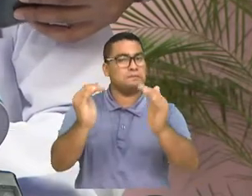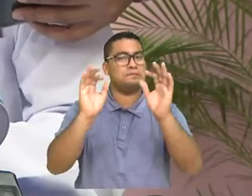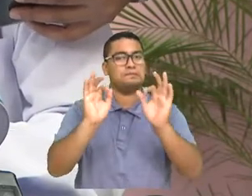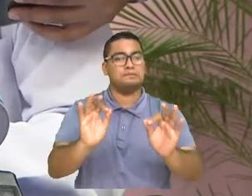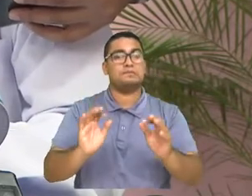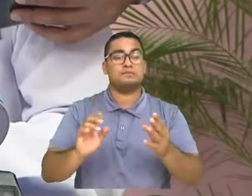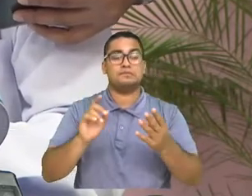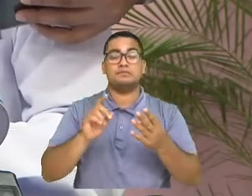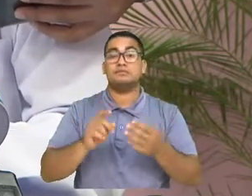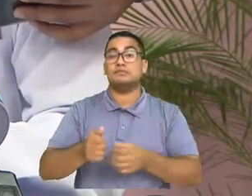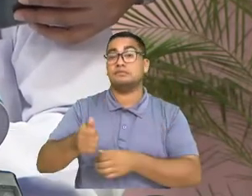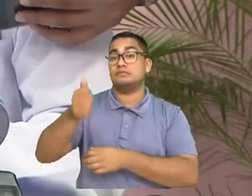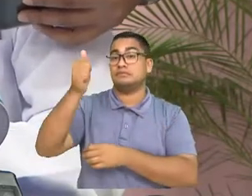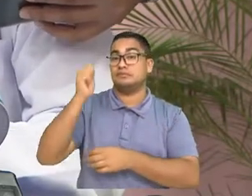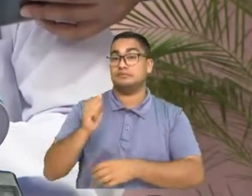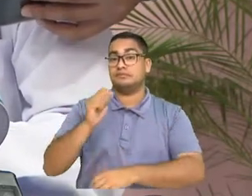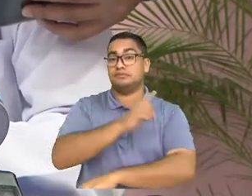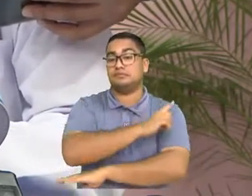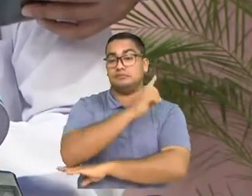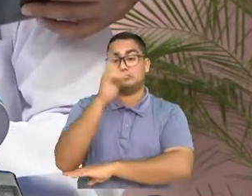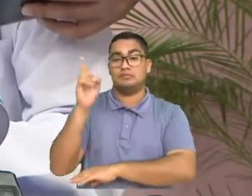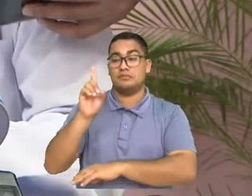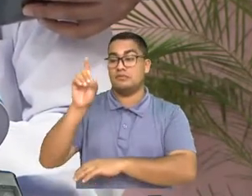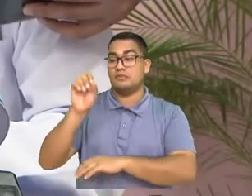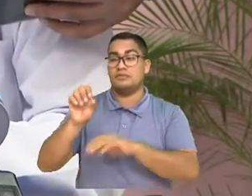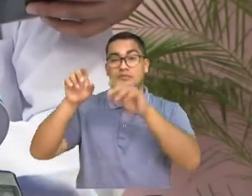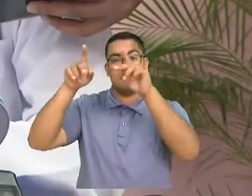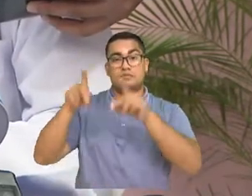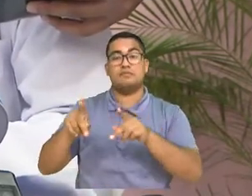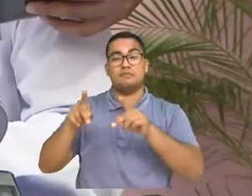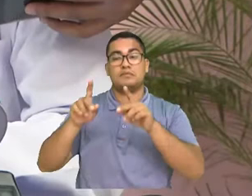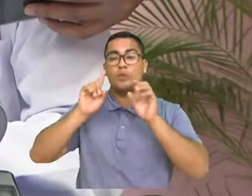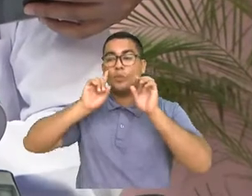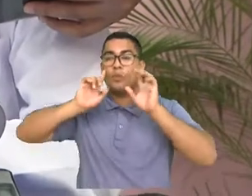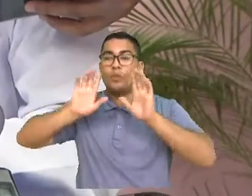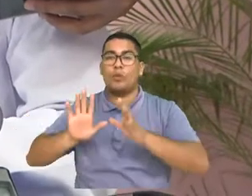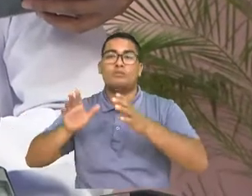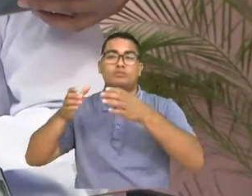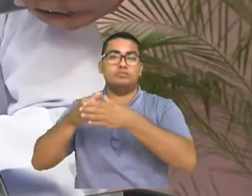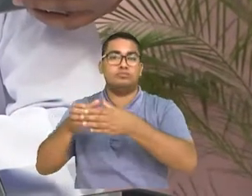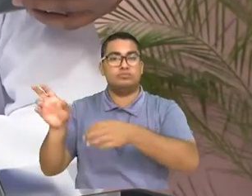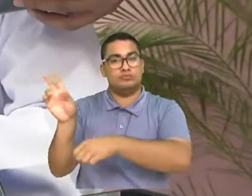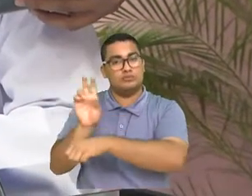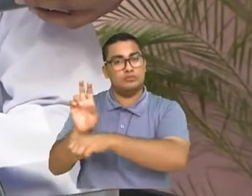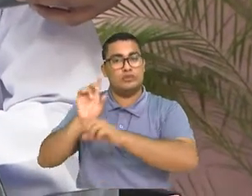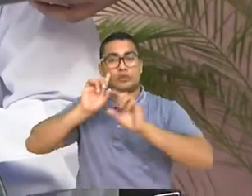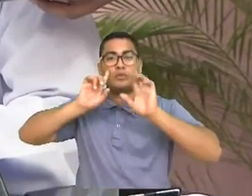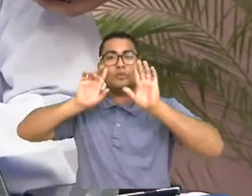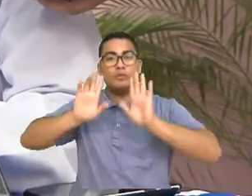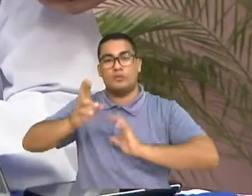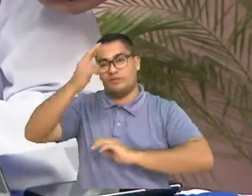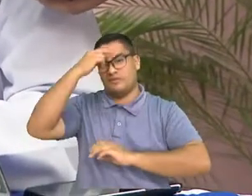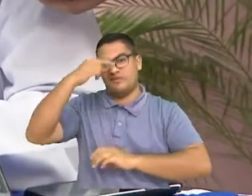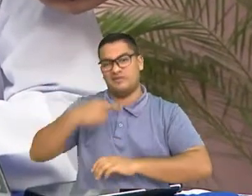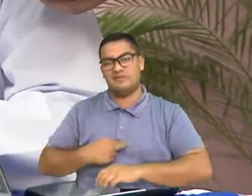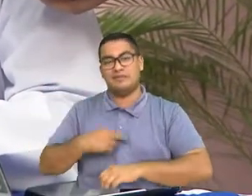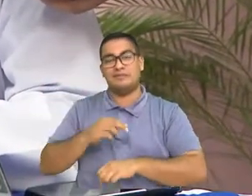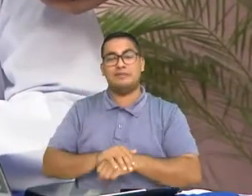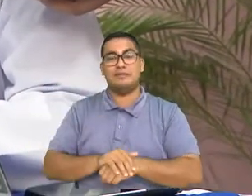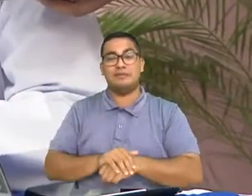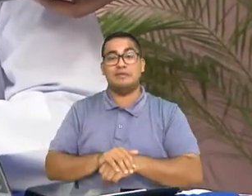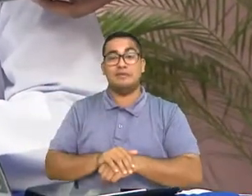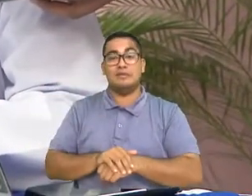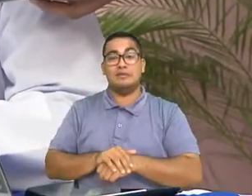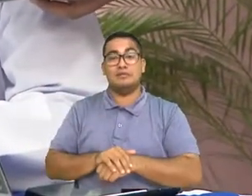El día de ayer teníamos 10 personas en seguimiento responsable y cuidadoso. De